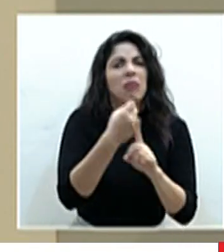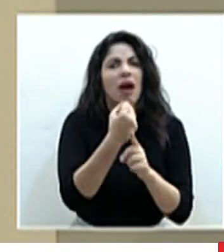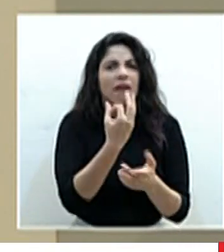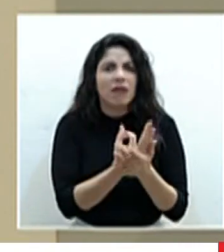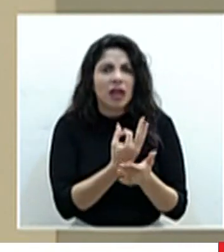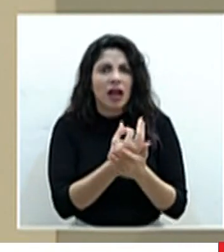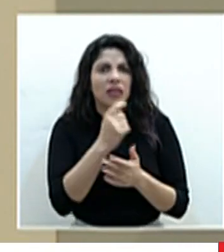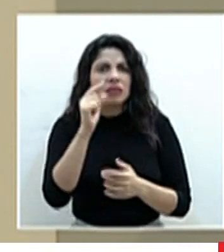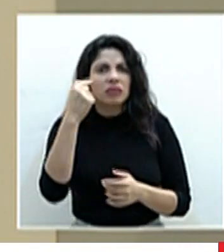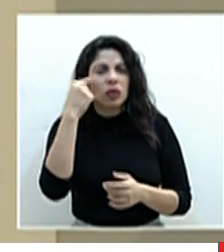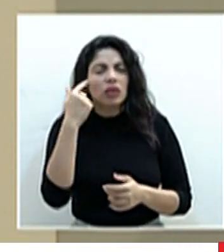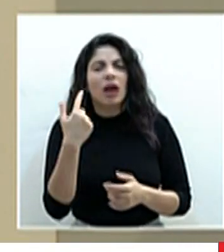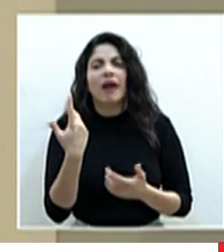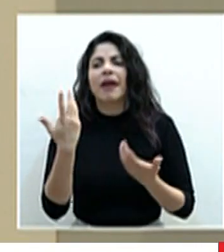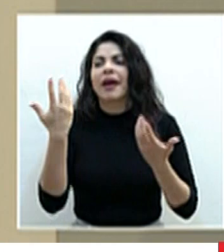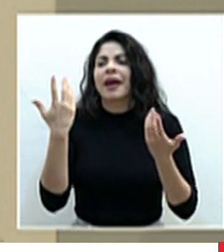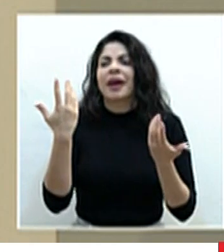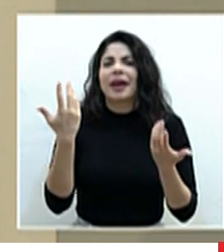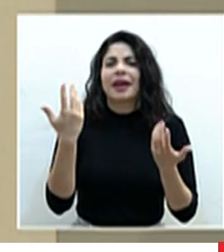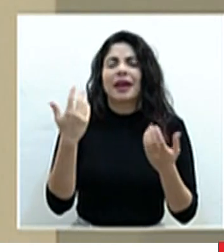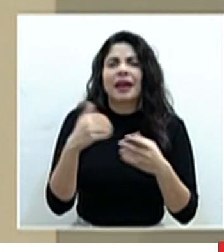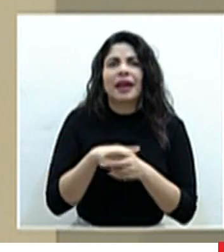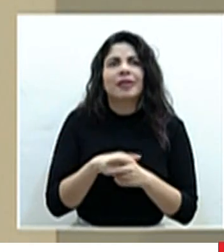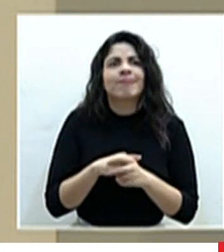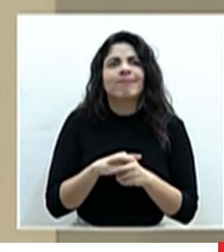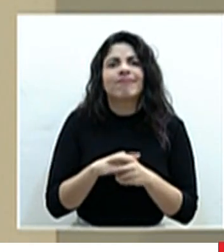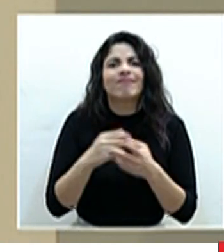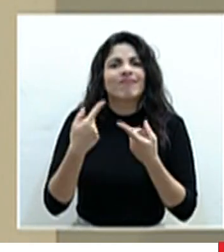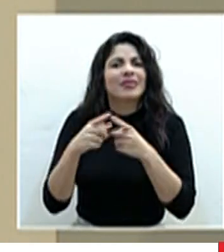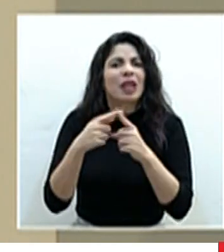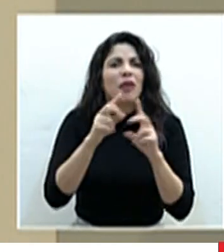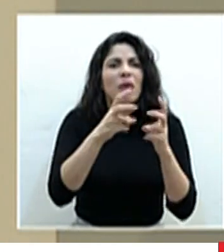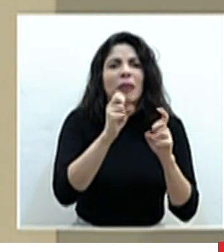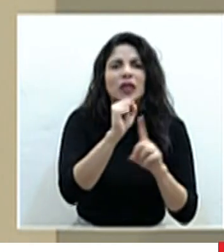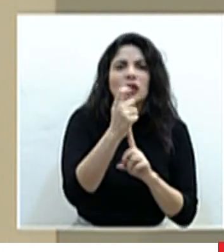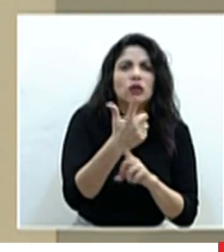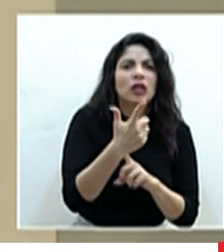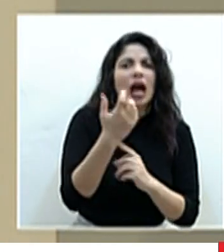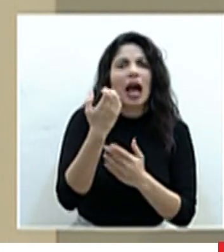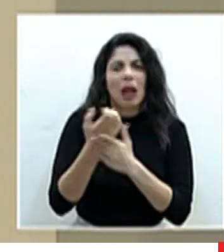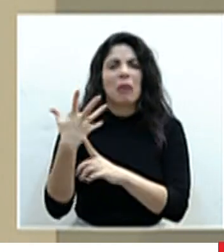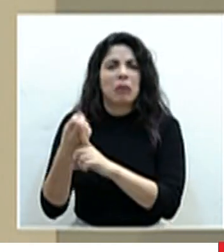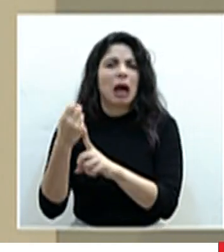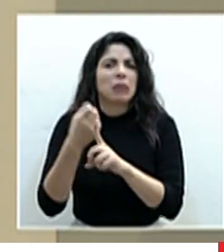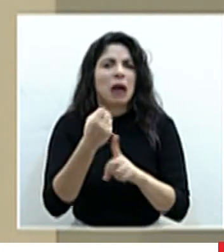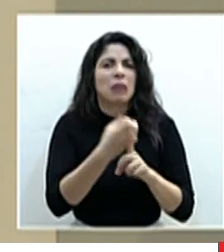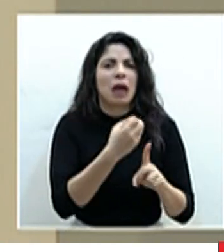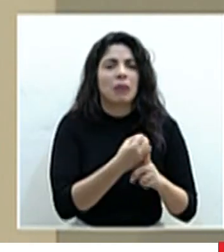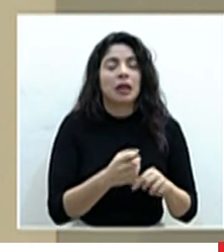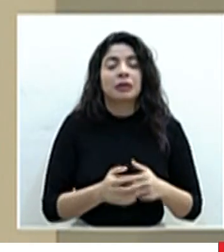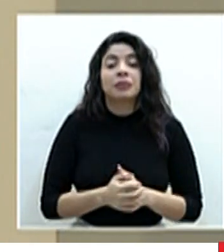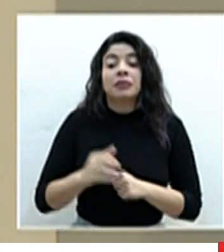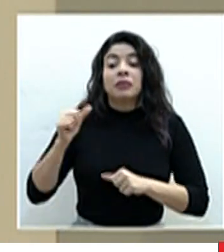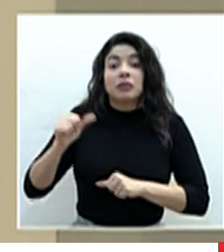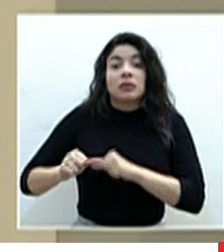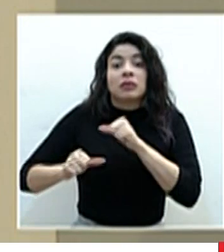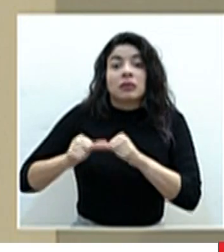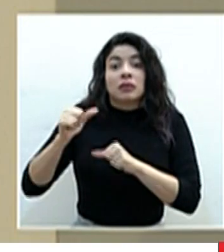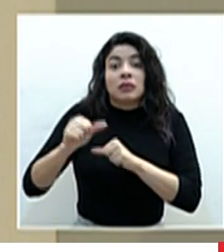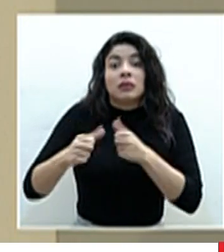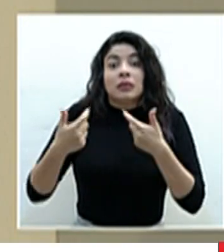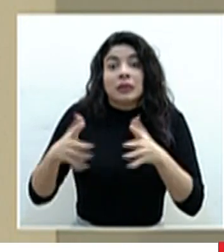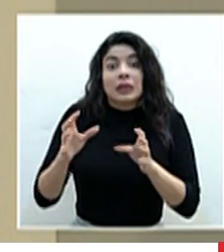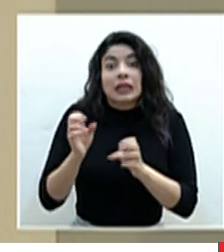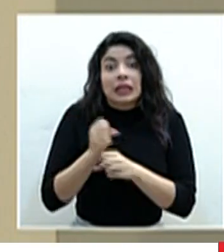Estado, en los temas sociales y económicos. Los esfuerzos que se han hecho han